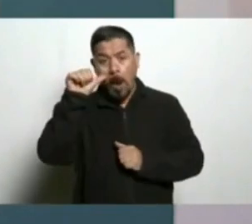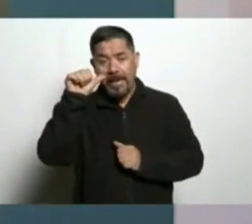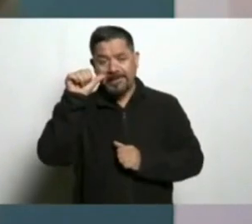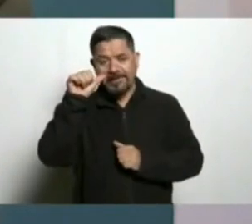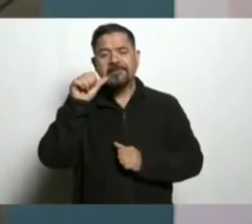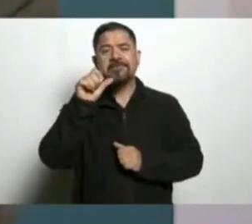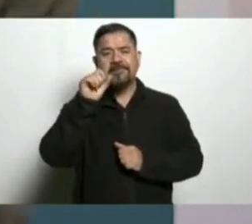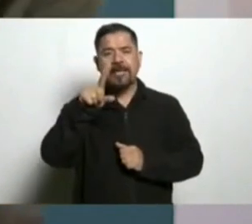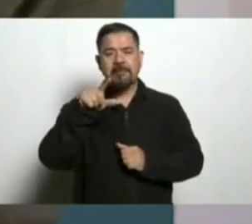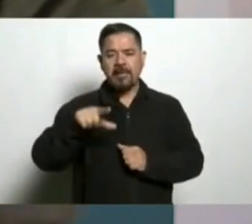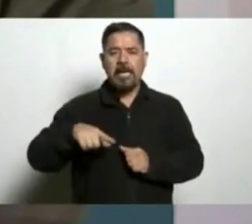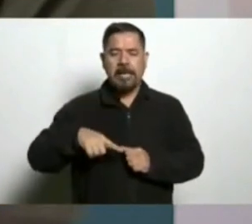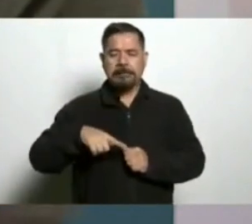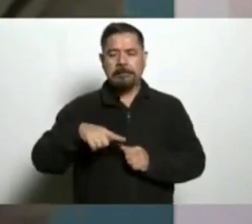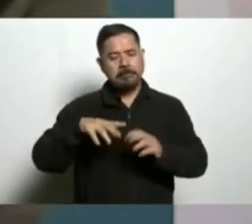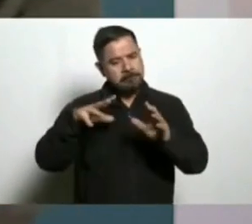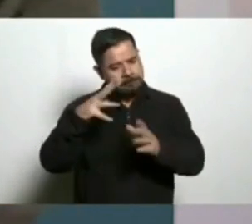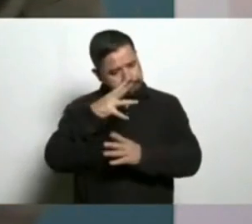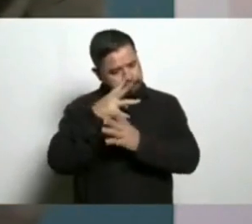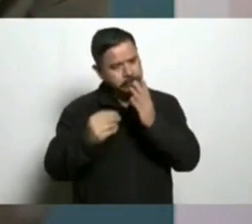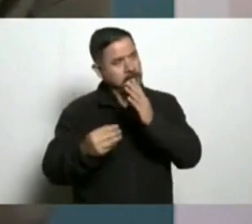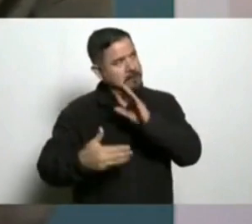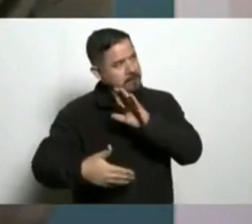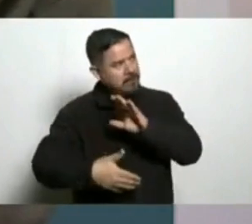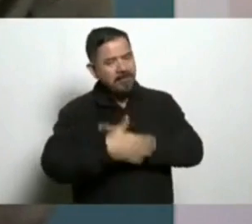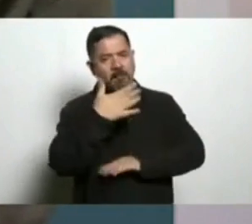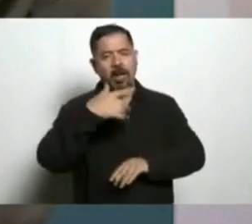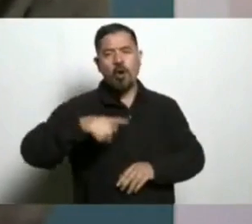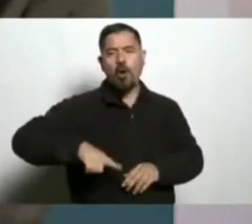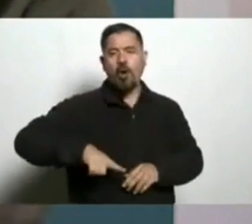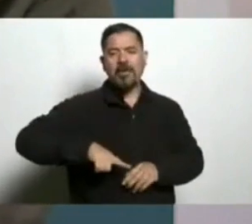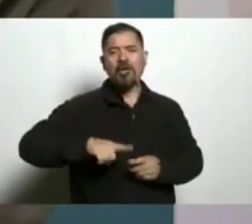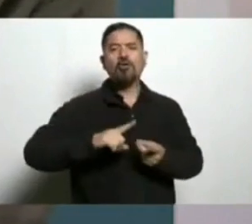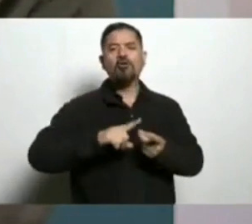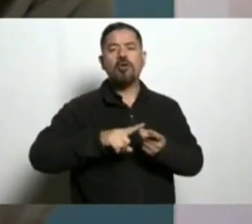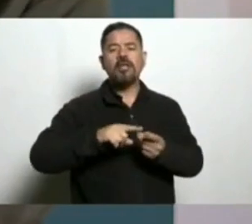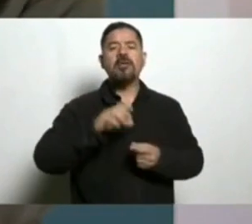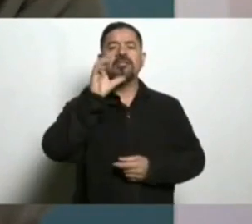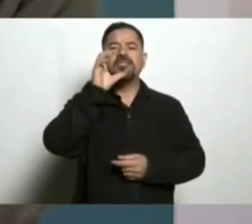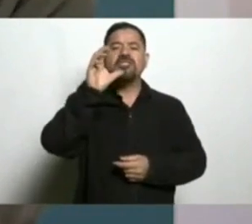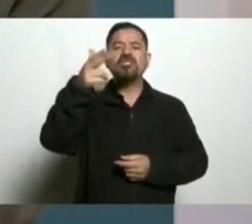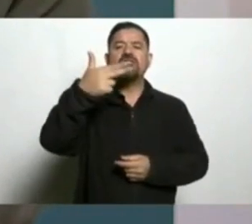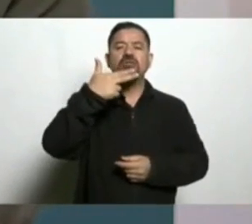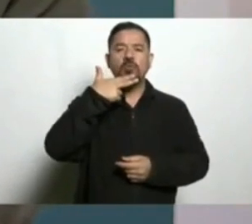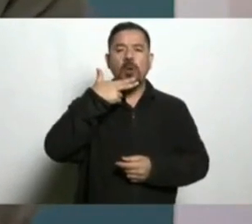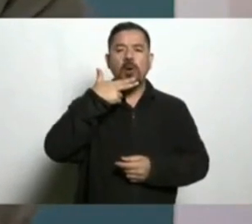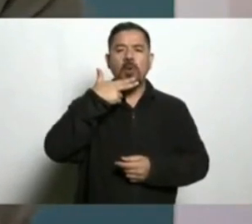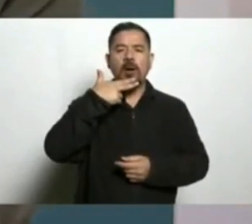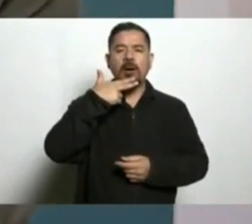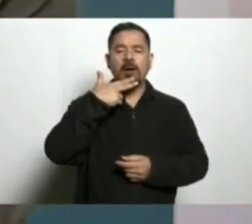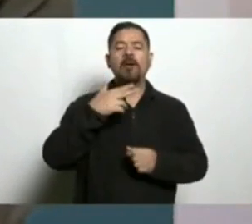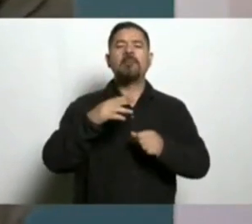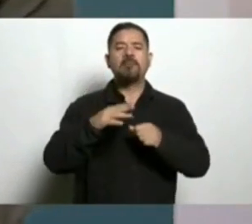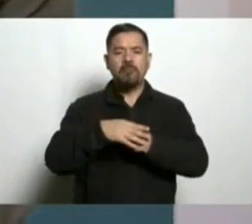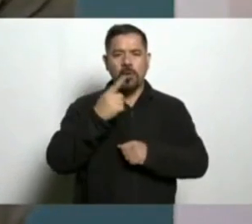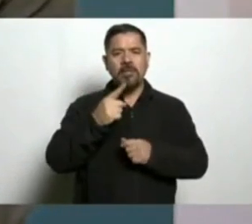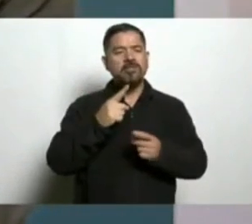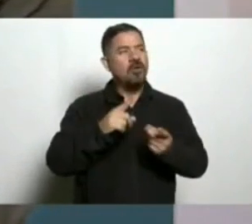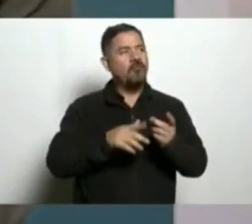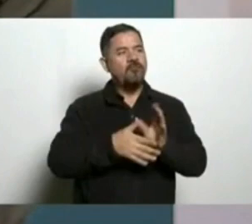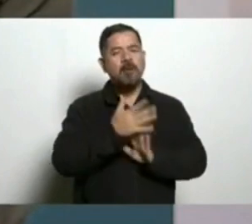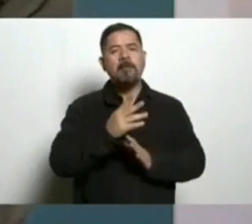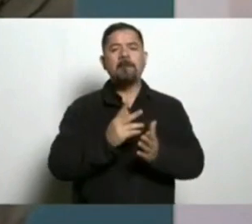trasladó su gobierno a Chihuahua. Estuvo en El Paso del Norte, lo que ahora es